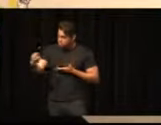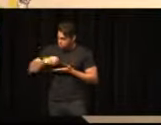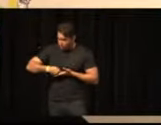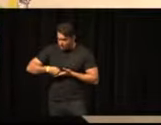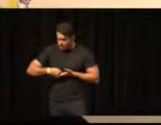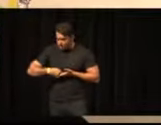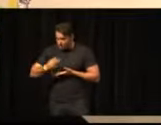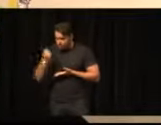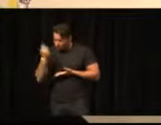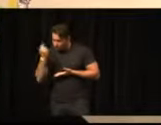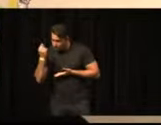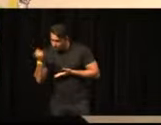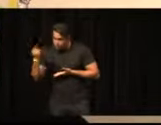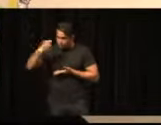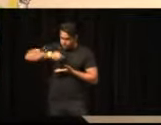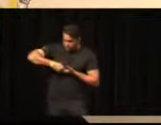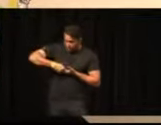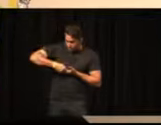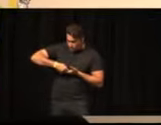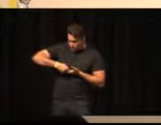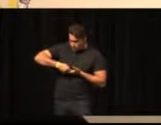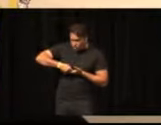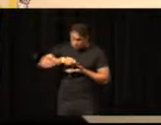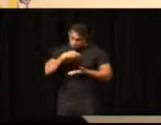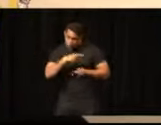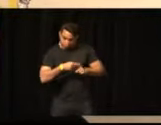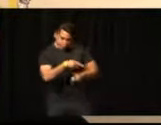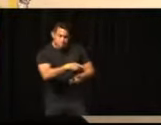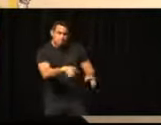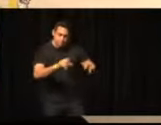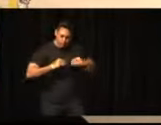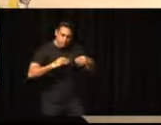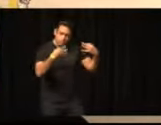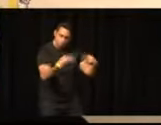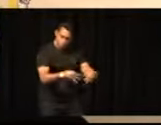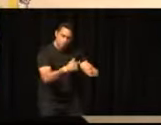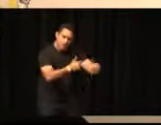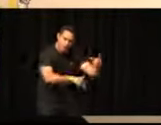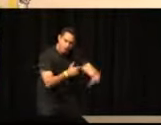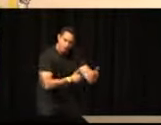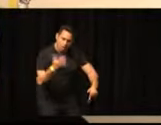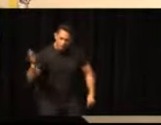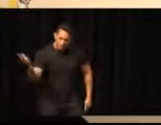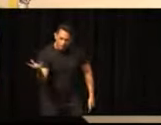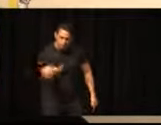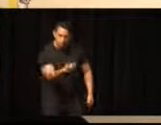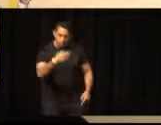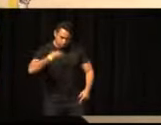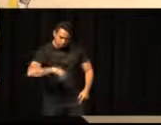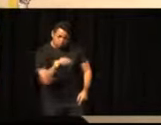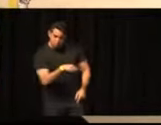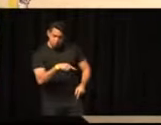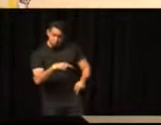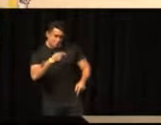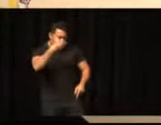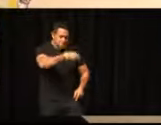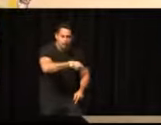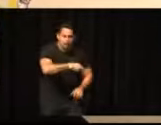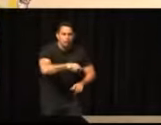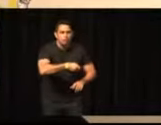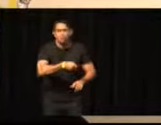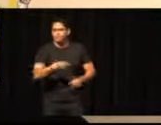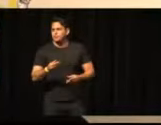si fuese a pagarles lo que ellos de hecho, lo que verdaderamente, porque lo que vale el trabajo de ellos, con